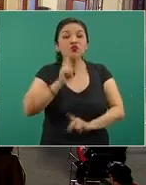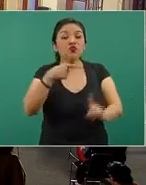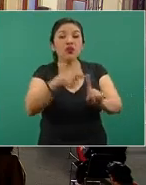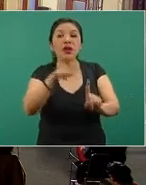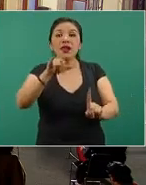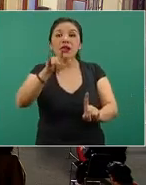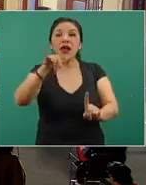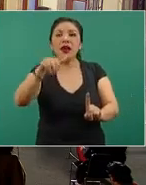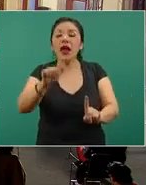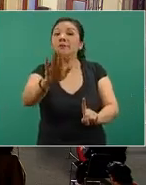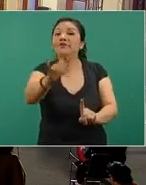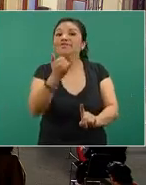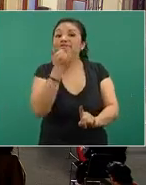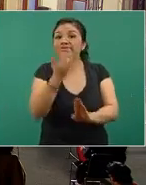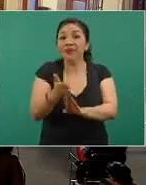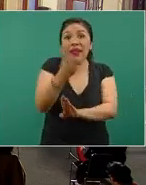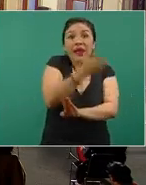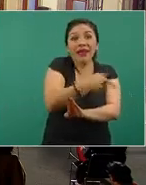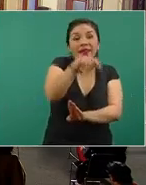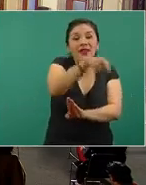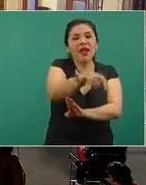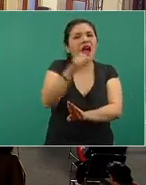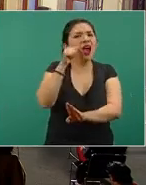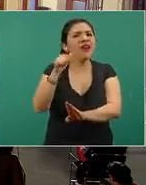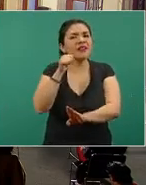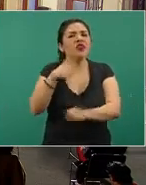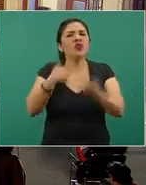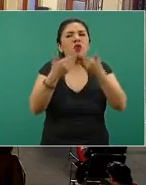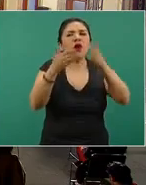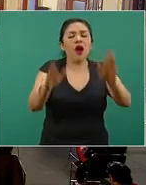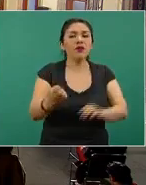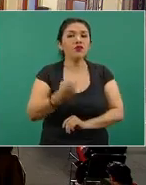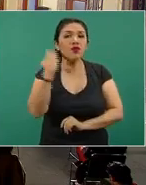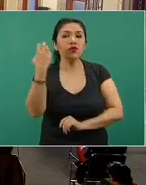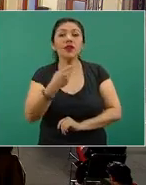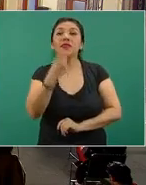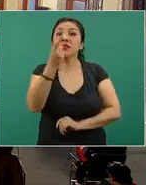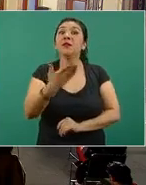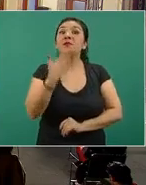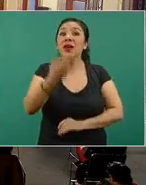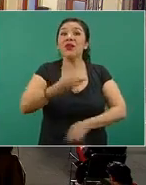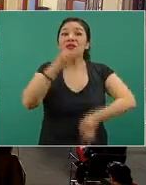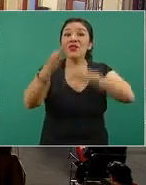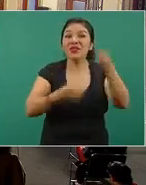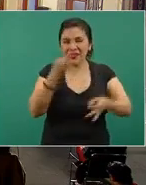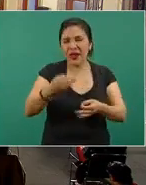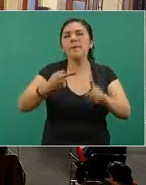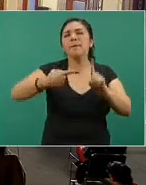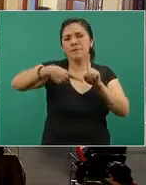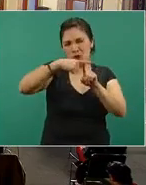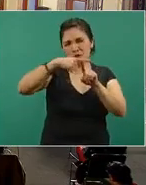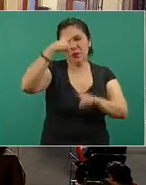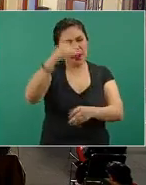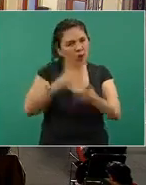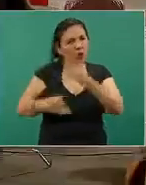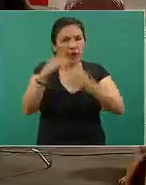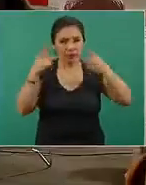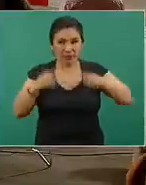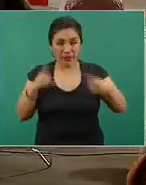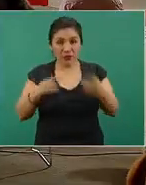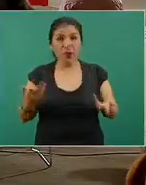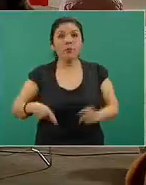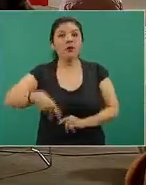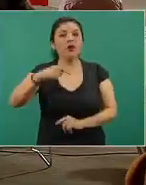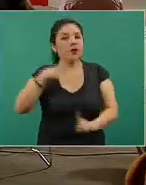ayer no pudo. Antes de Liliana Noble, ayer abrí la conferencia diciendo que traíamos una buena noticia, en general positiva para todo el mundo, pero